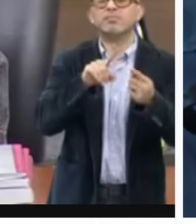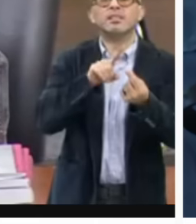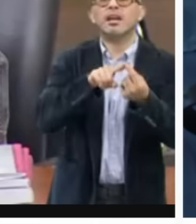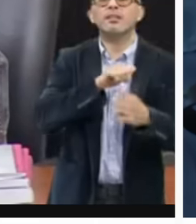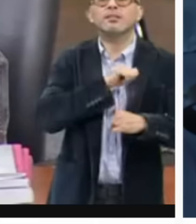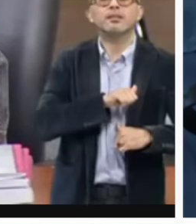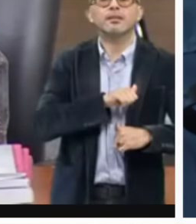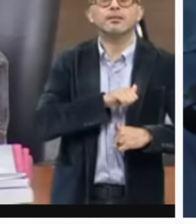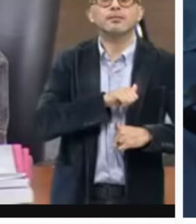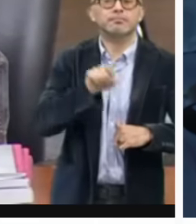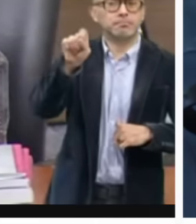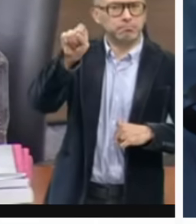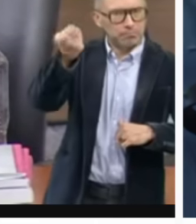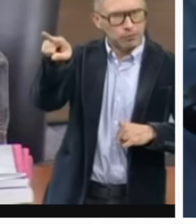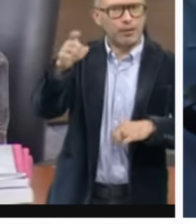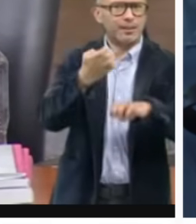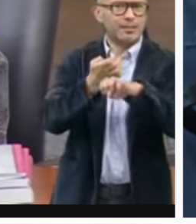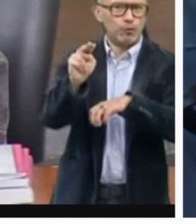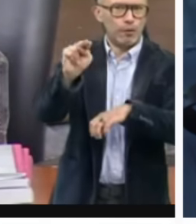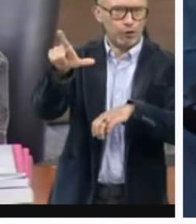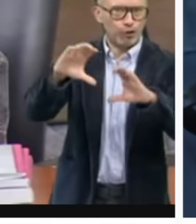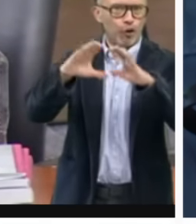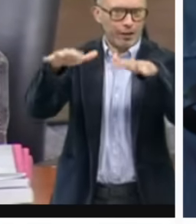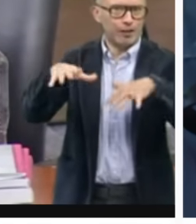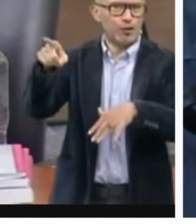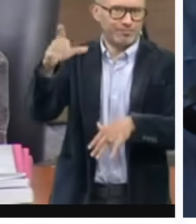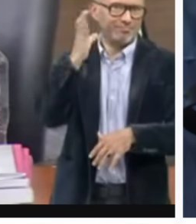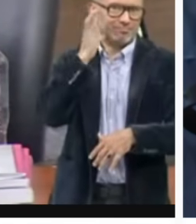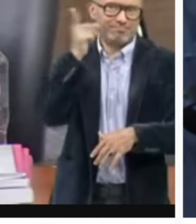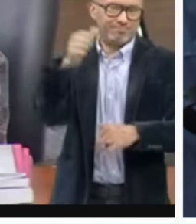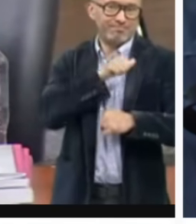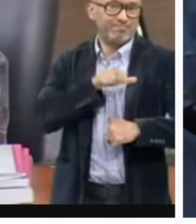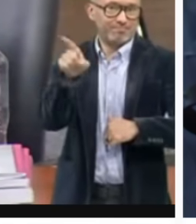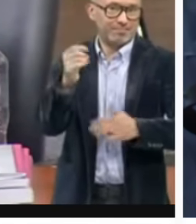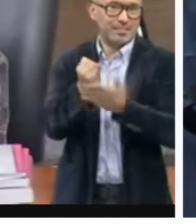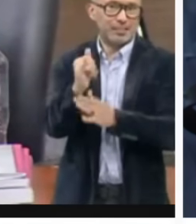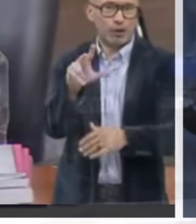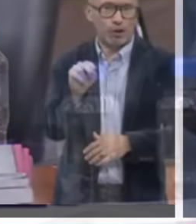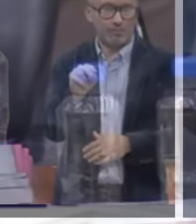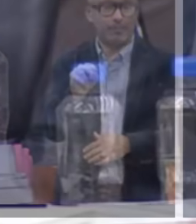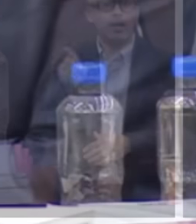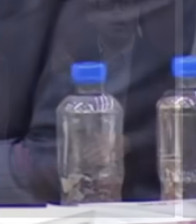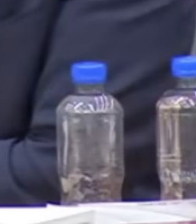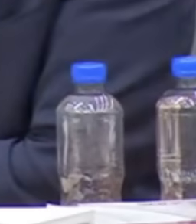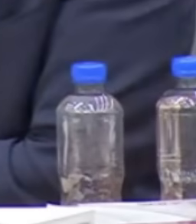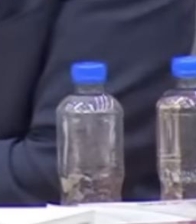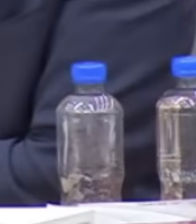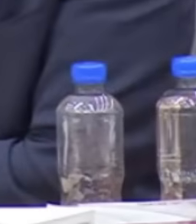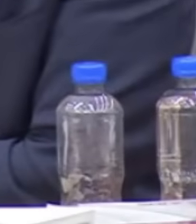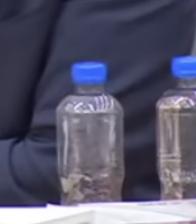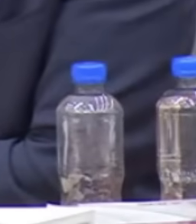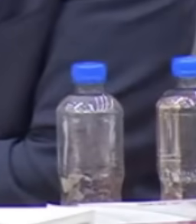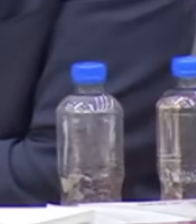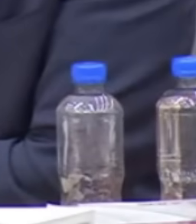del Estado de Nuevo León. Es claro que Samuel está pidiendo una licencia, ya la pidió de